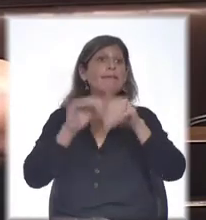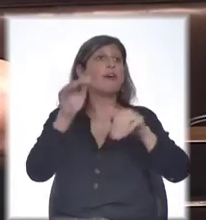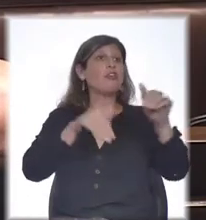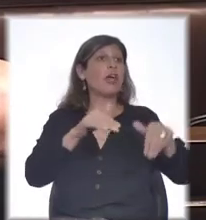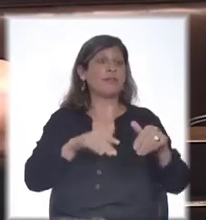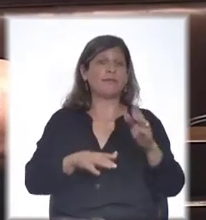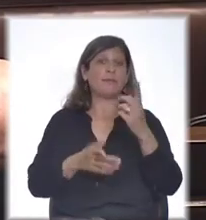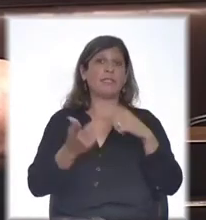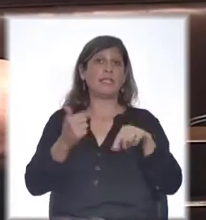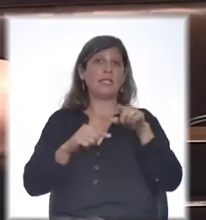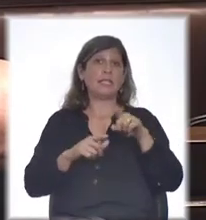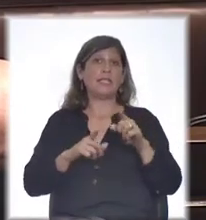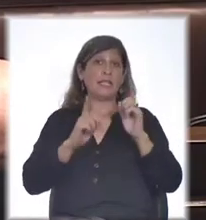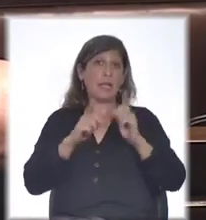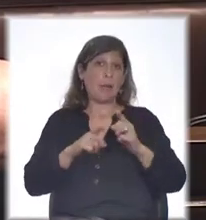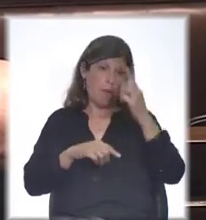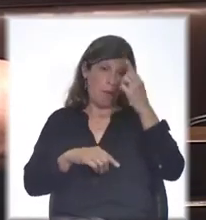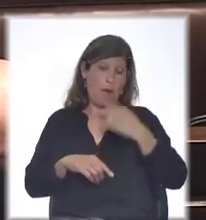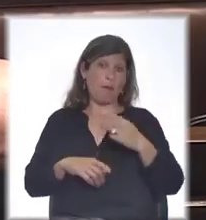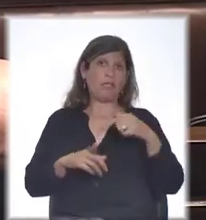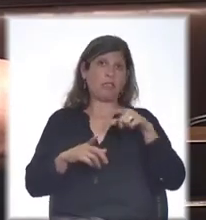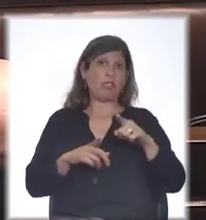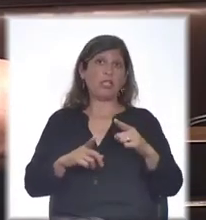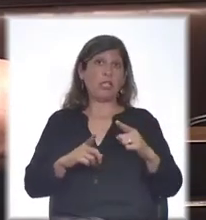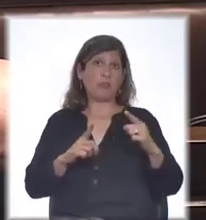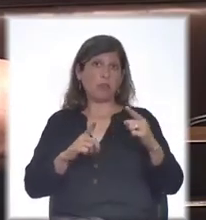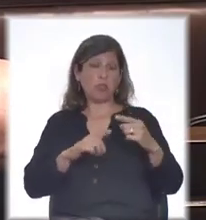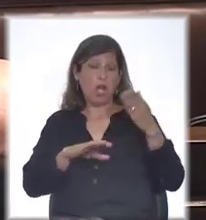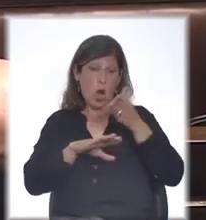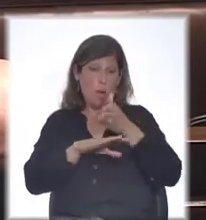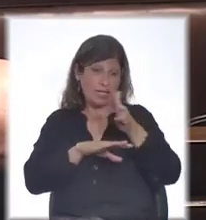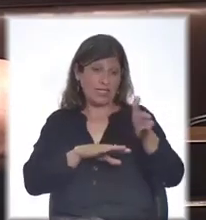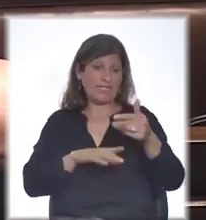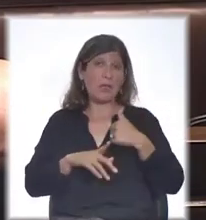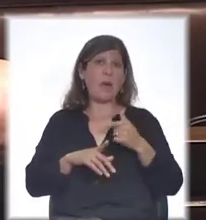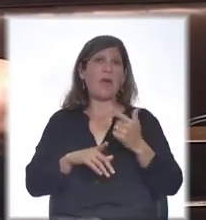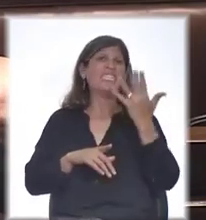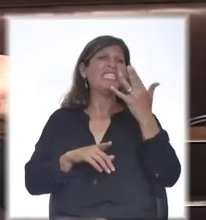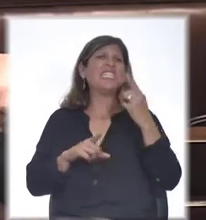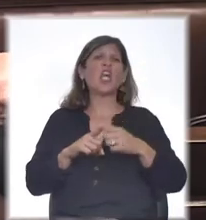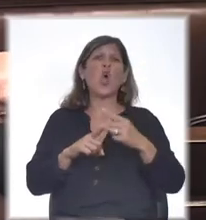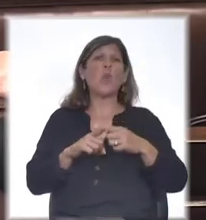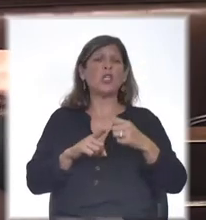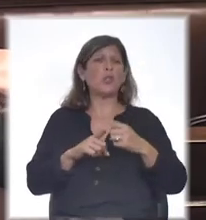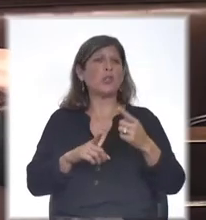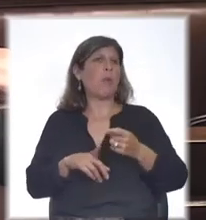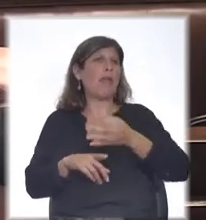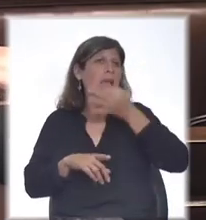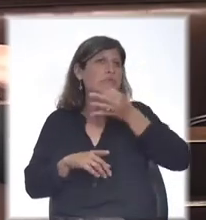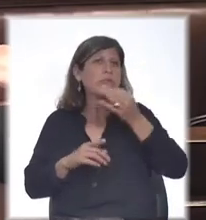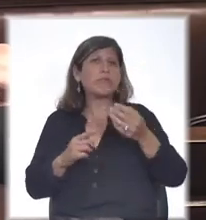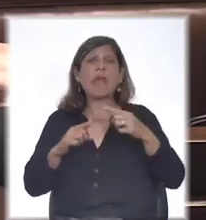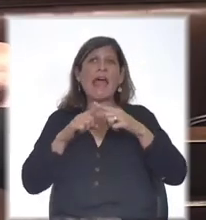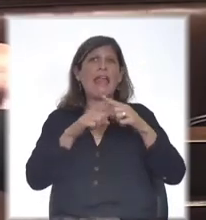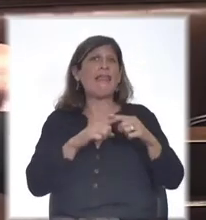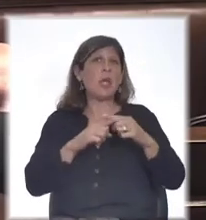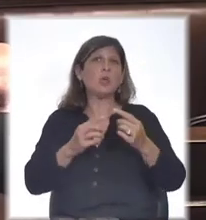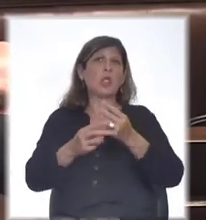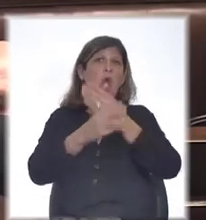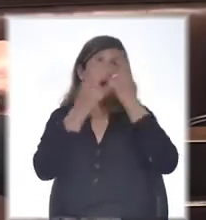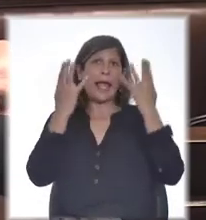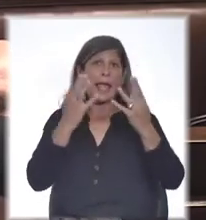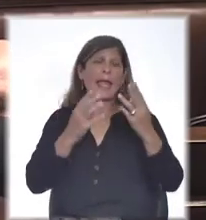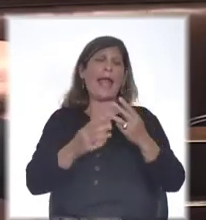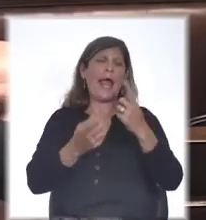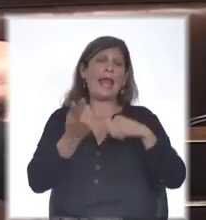mismo Corvo, los miembros participantes de la Asamblea Constituyente tenían solo 5 minutos para intervenir en la discusión general del proyecto y